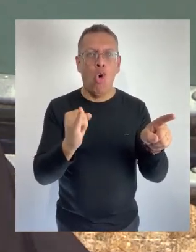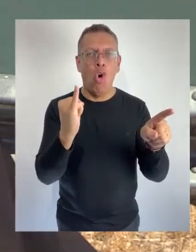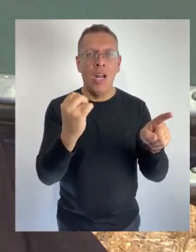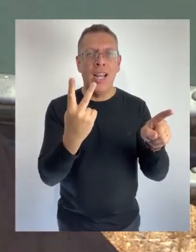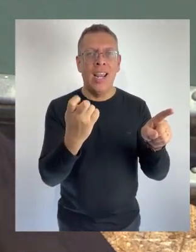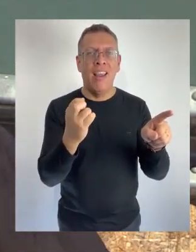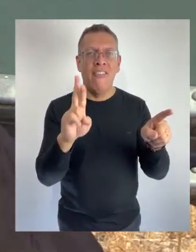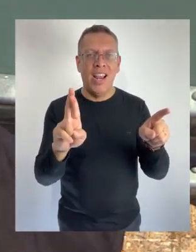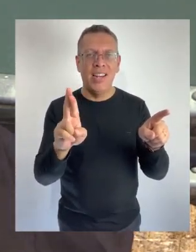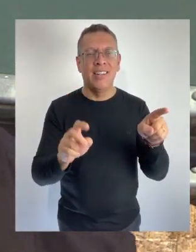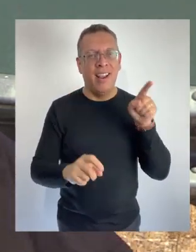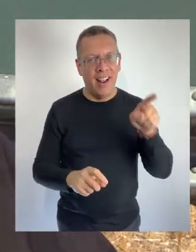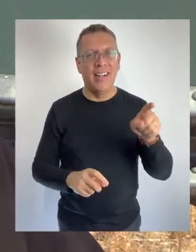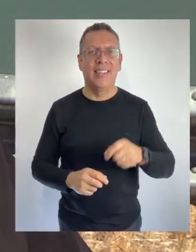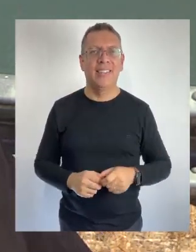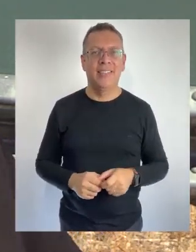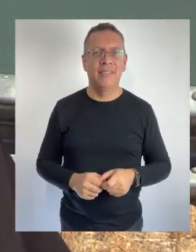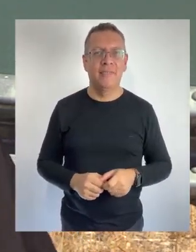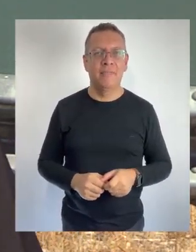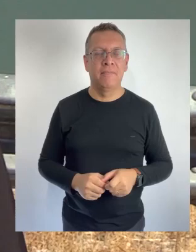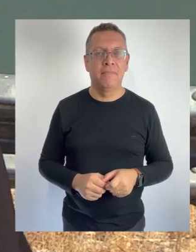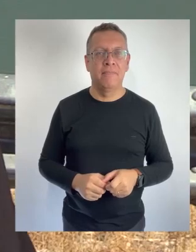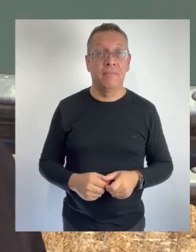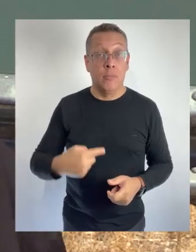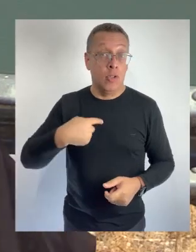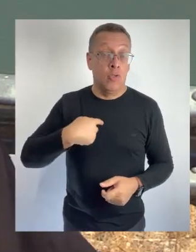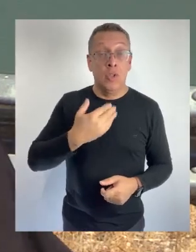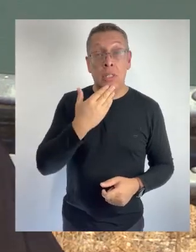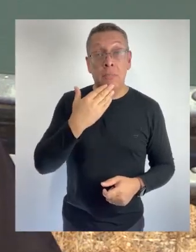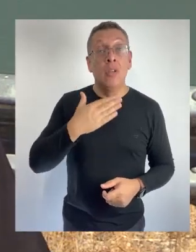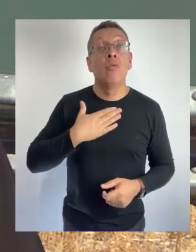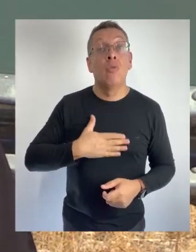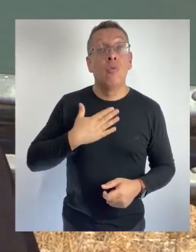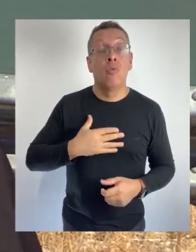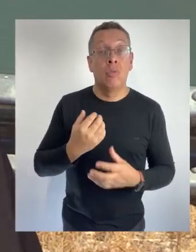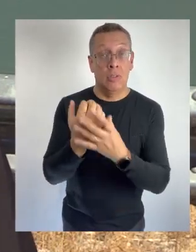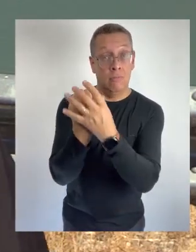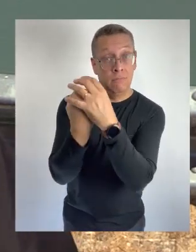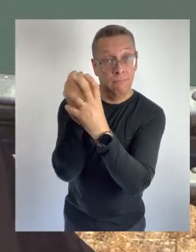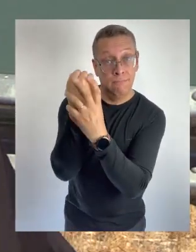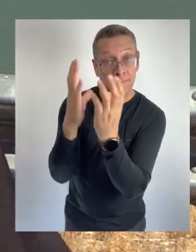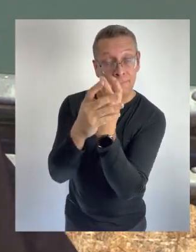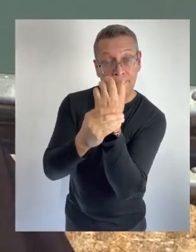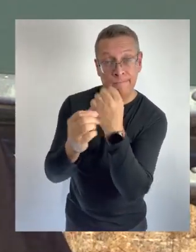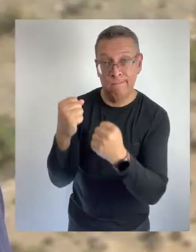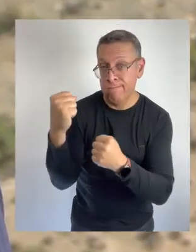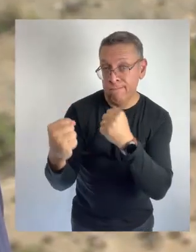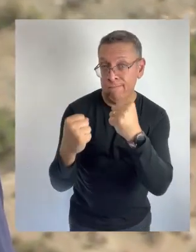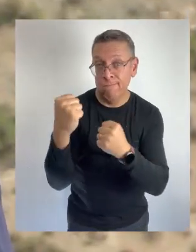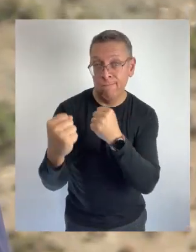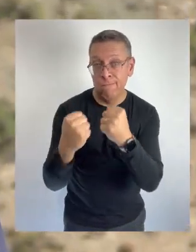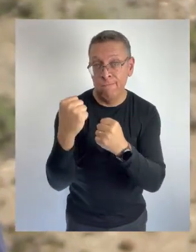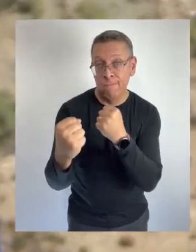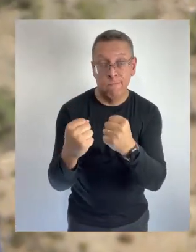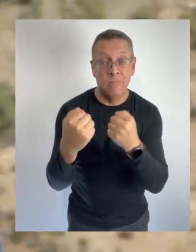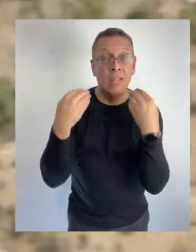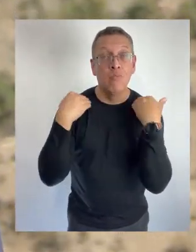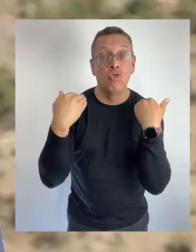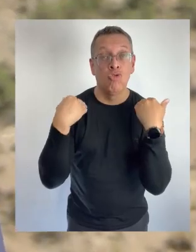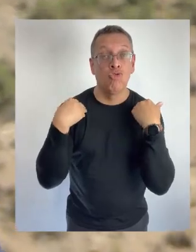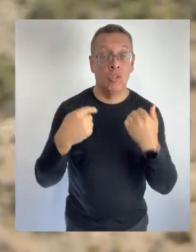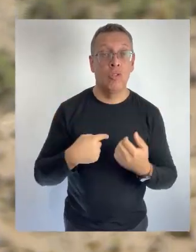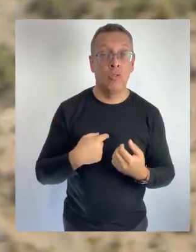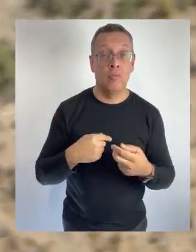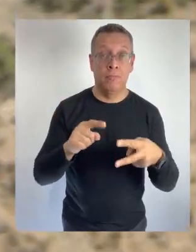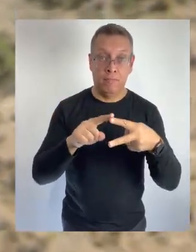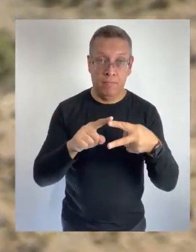hacer deporte de contacto, boxeo, qué sé yo. ¿Te gustó también? Sí. Y hacer la buena mesa es